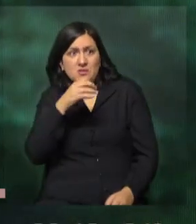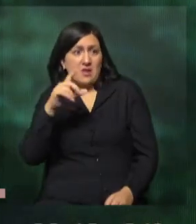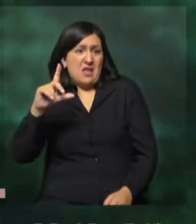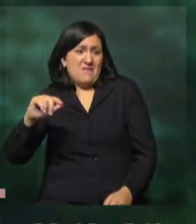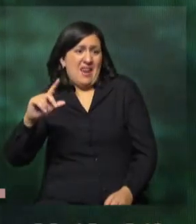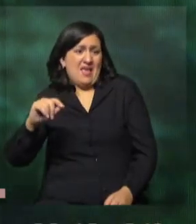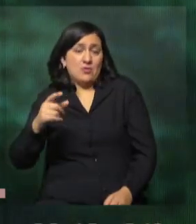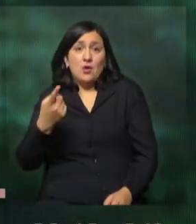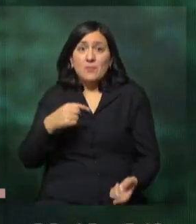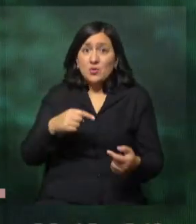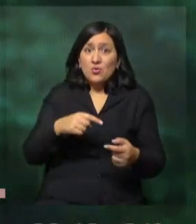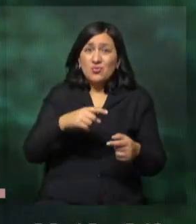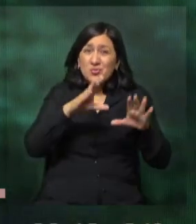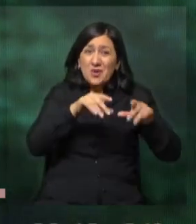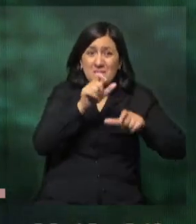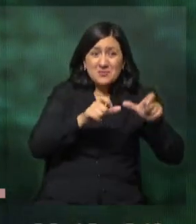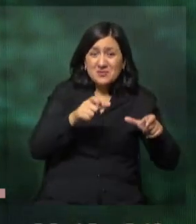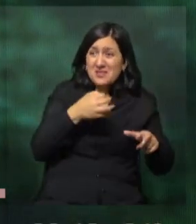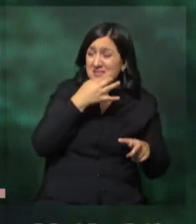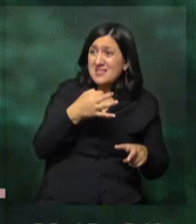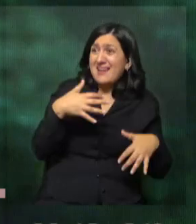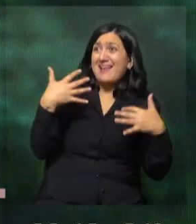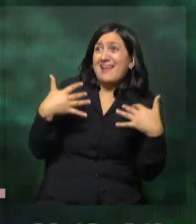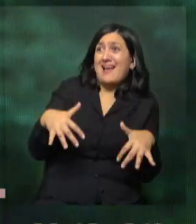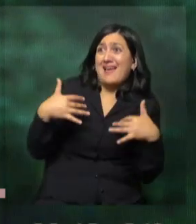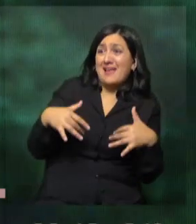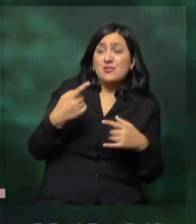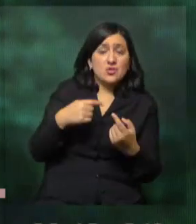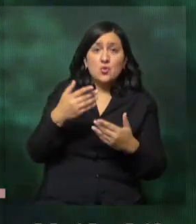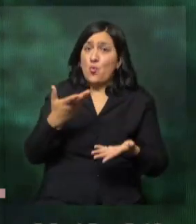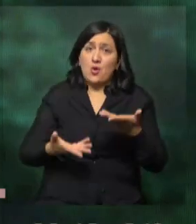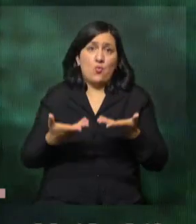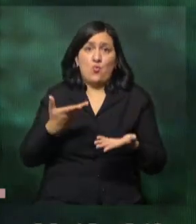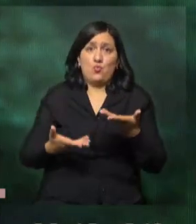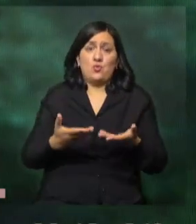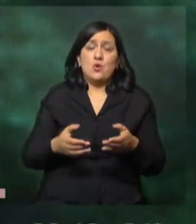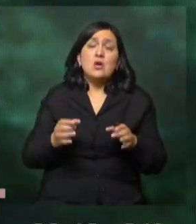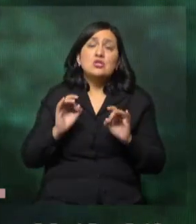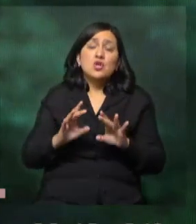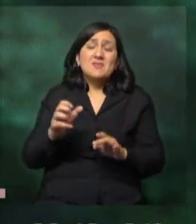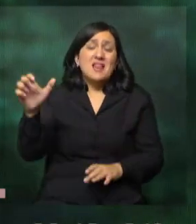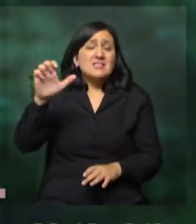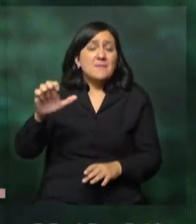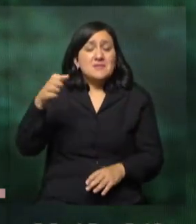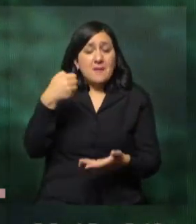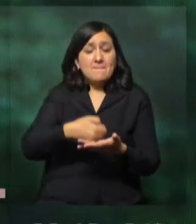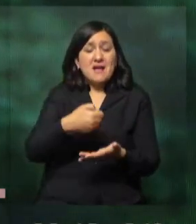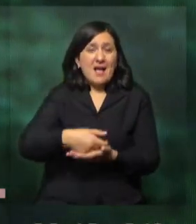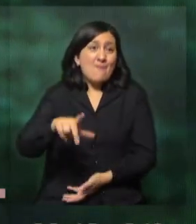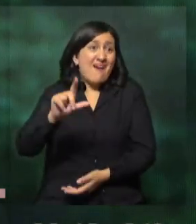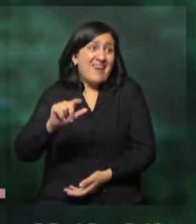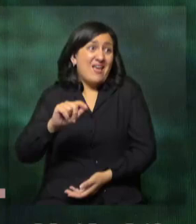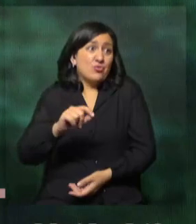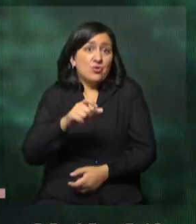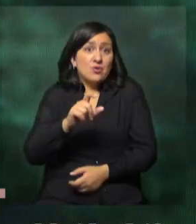injusta. Que hay un sector muy pequeño de la población, que son las grandes empresas, los grandes empresarios, que pagan una tarifa muy barata